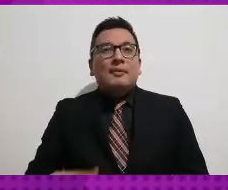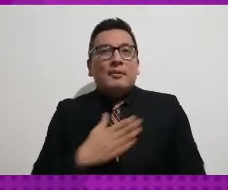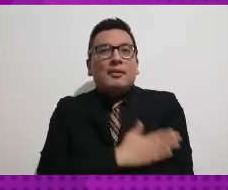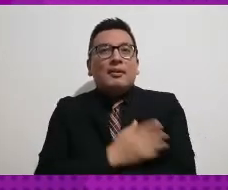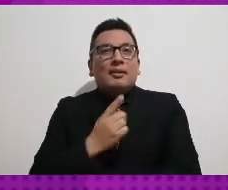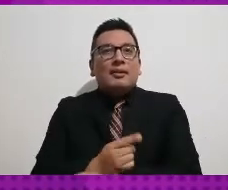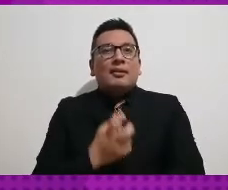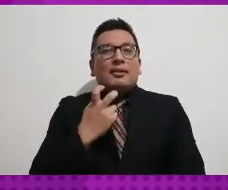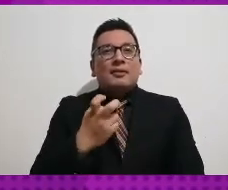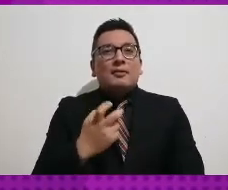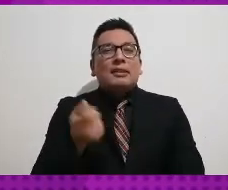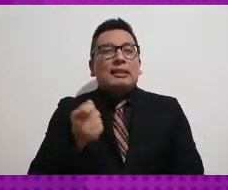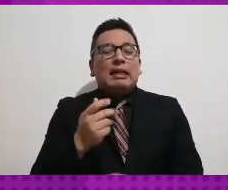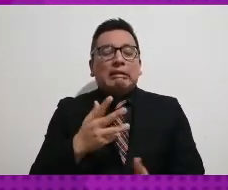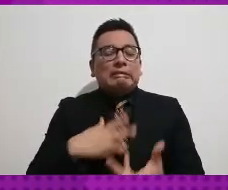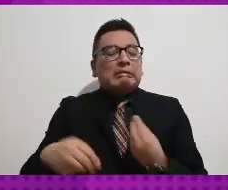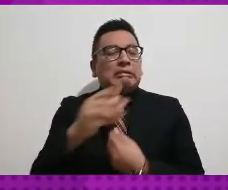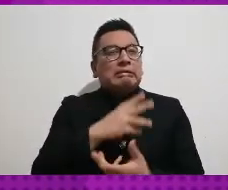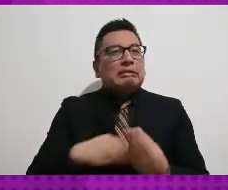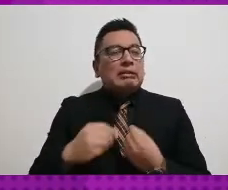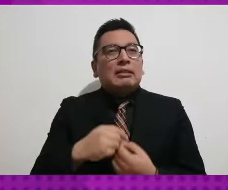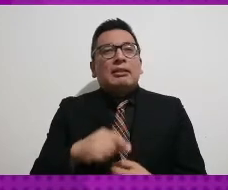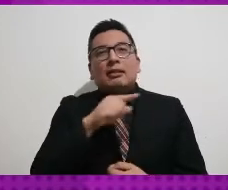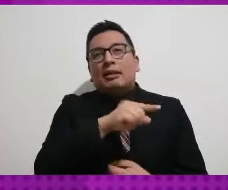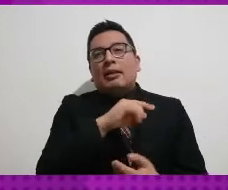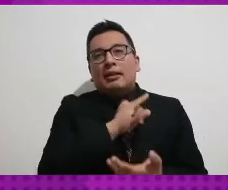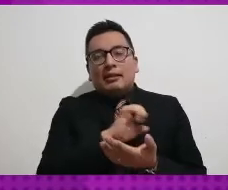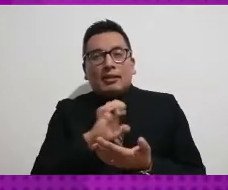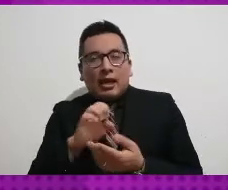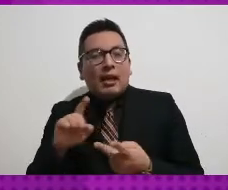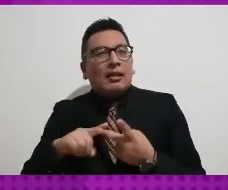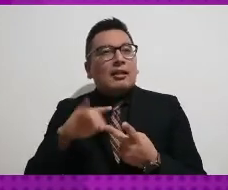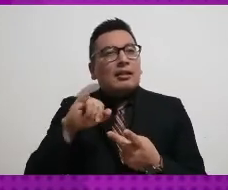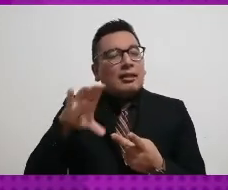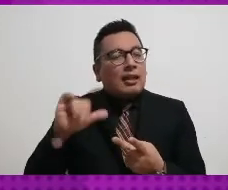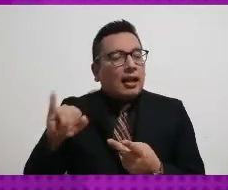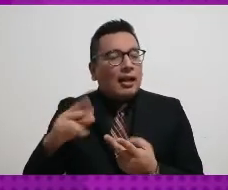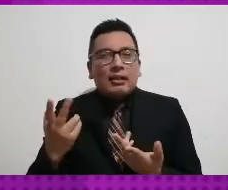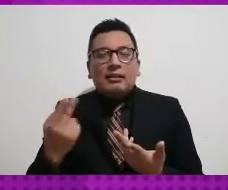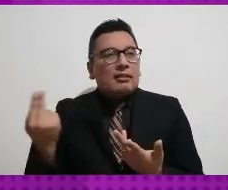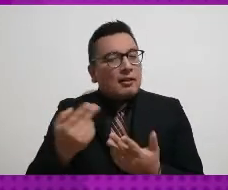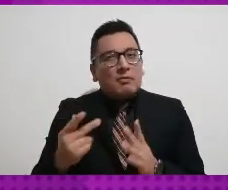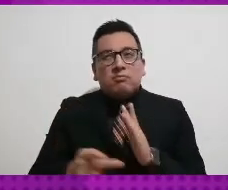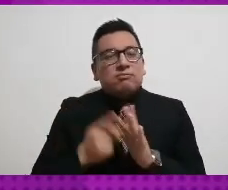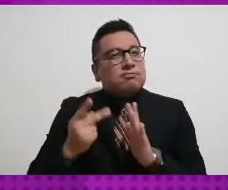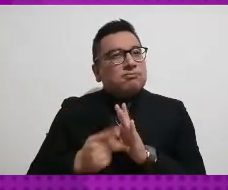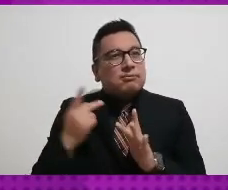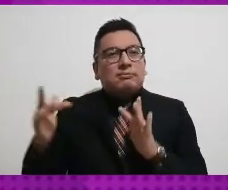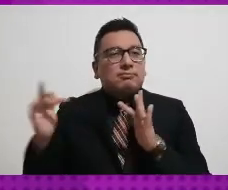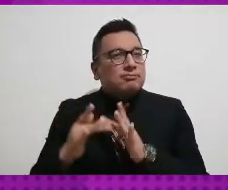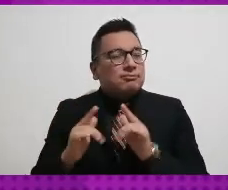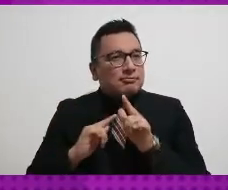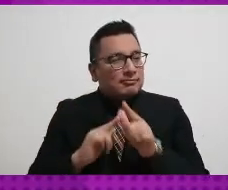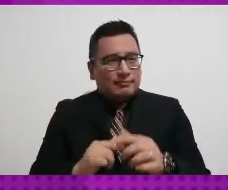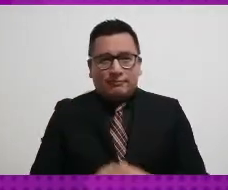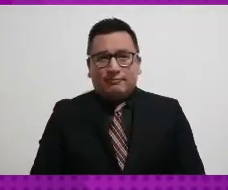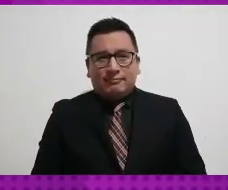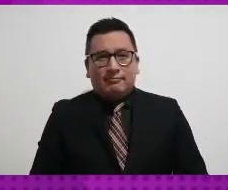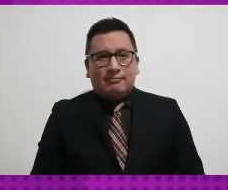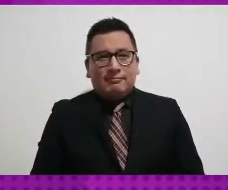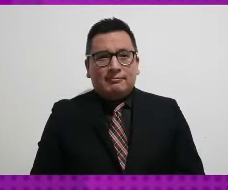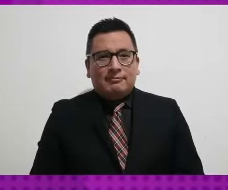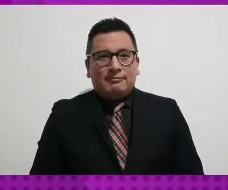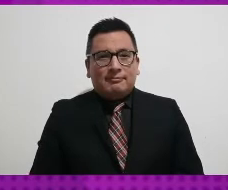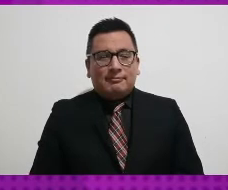un programa de colaboración entre el IEC y el ICAI permanente en cada proceso electoral. Doy un